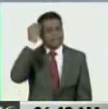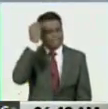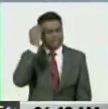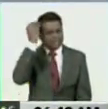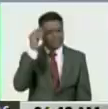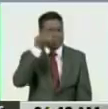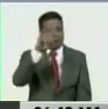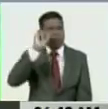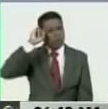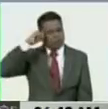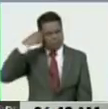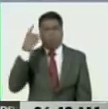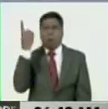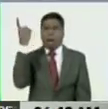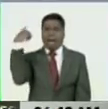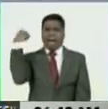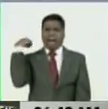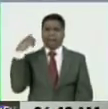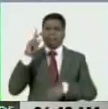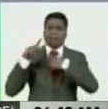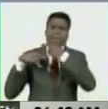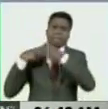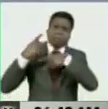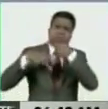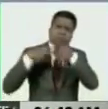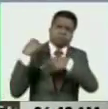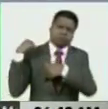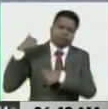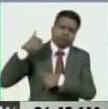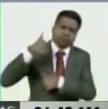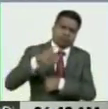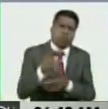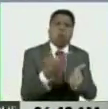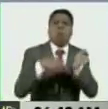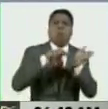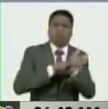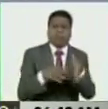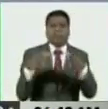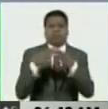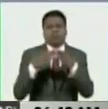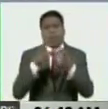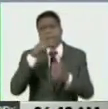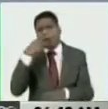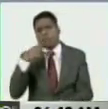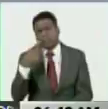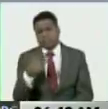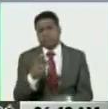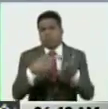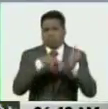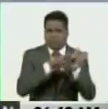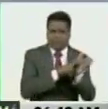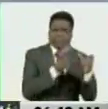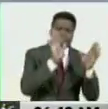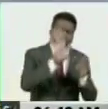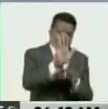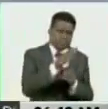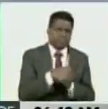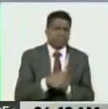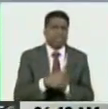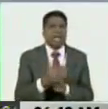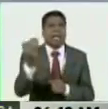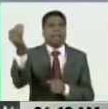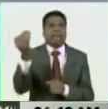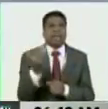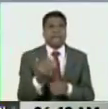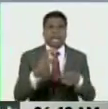antes, incluso en los procesos de renovación, ¿qué sucede? Que las organizaciones con fines políticos traían